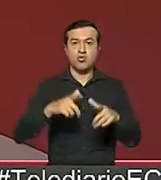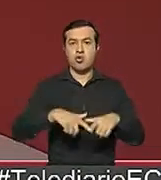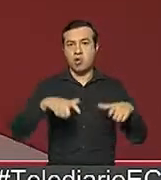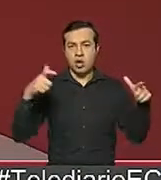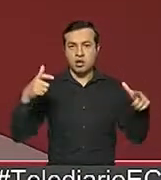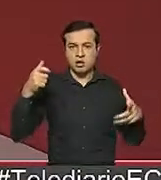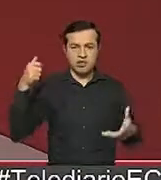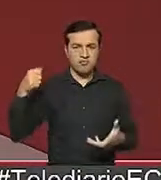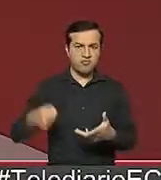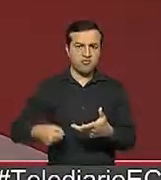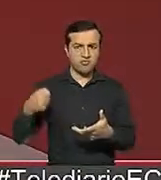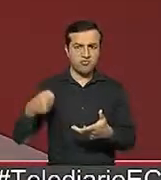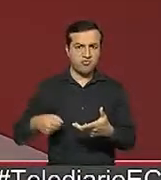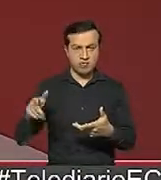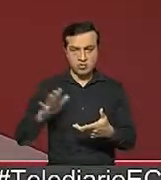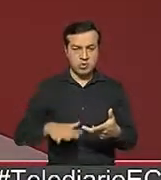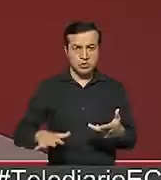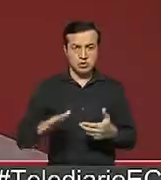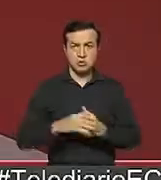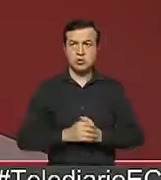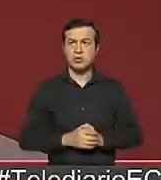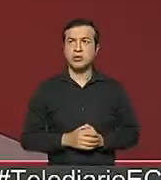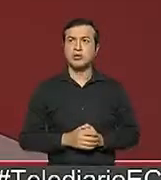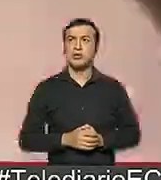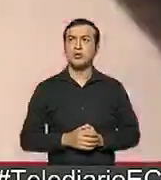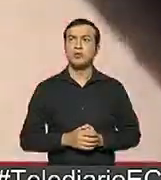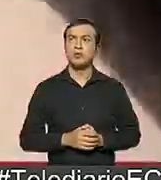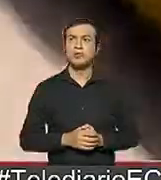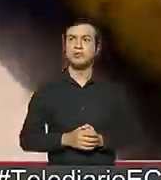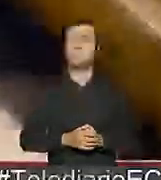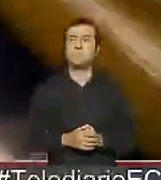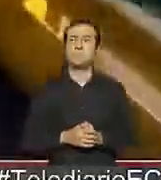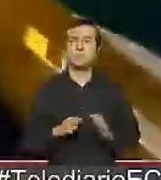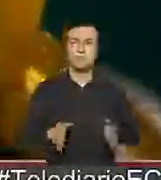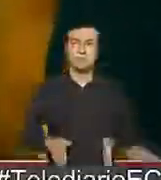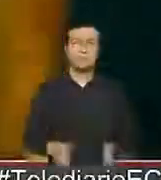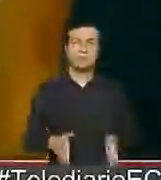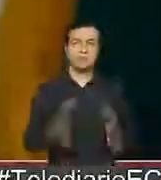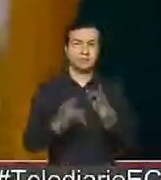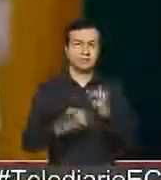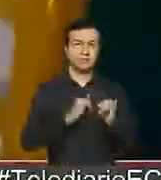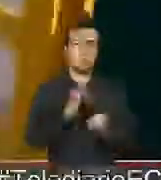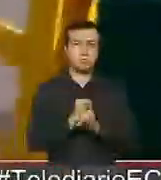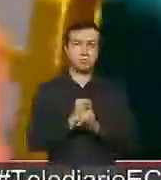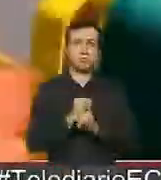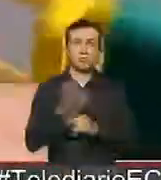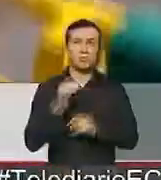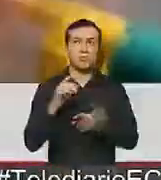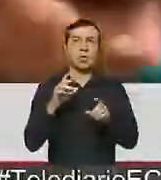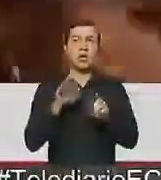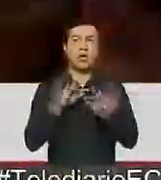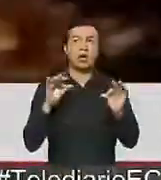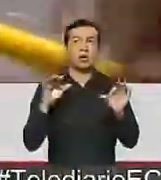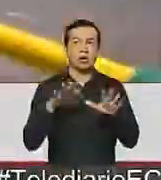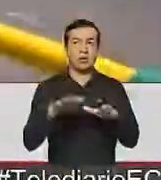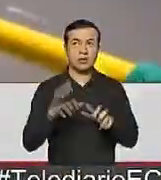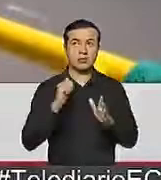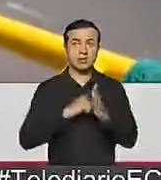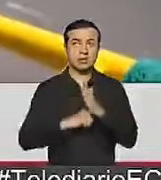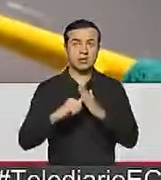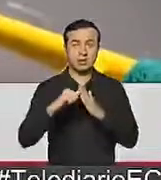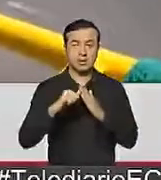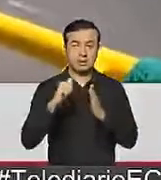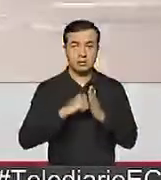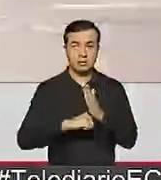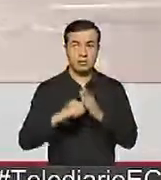pesada que entran por el puente internacional. En el puente internacional de Rumichaca, Agrocalidad y el Ministerio de Agricultura